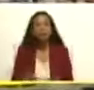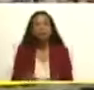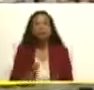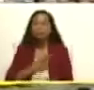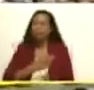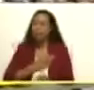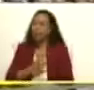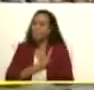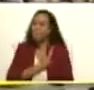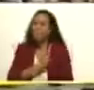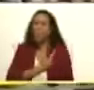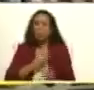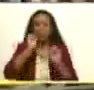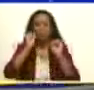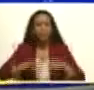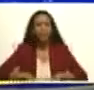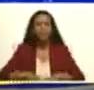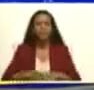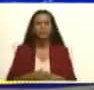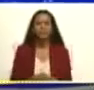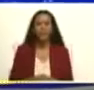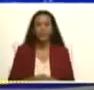es nuestra, la Guayana Esequiba.